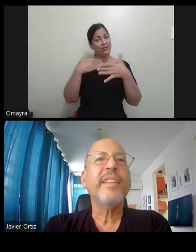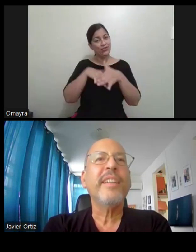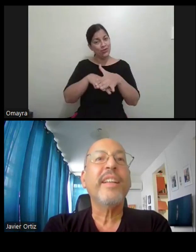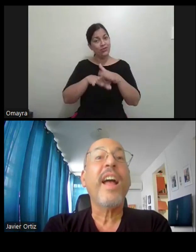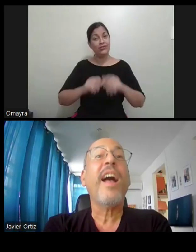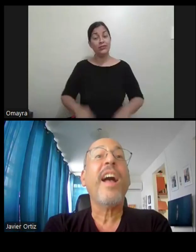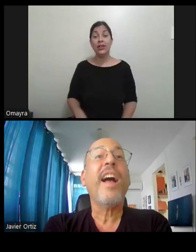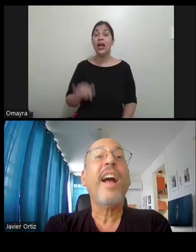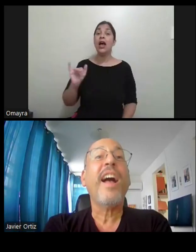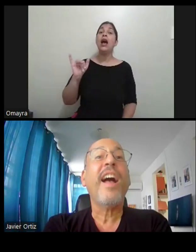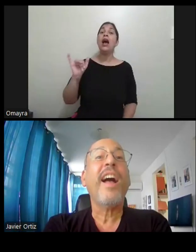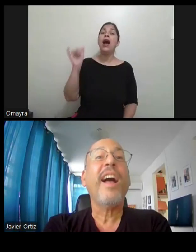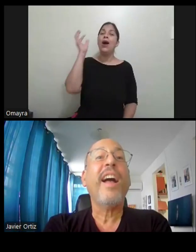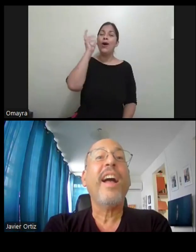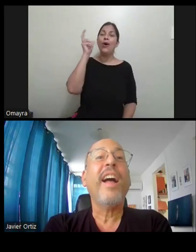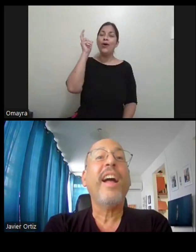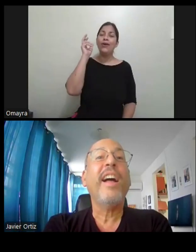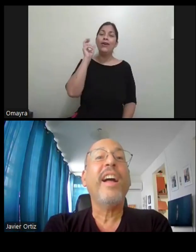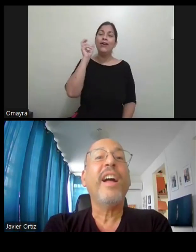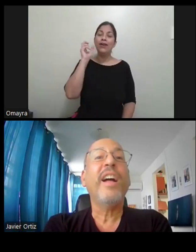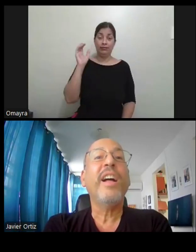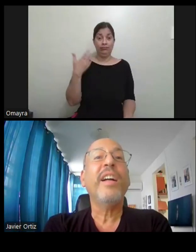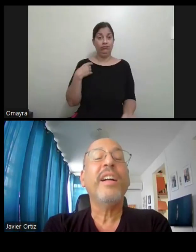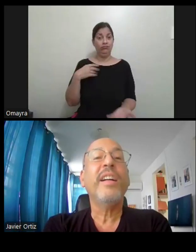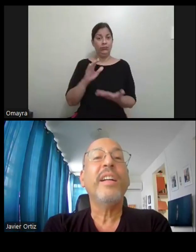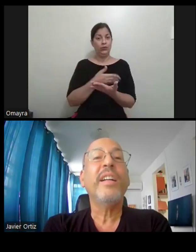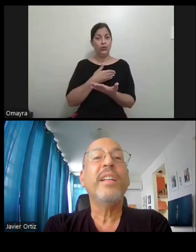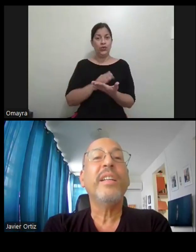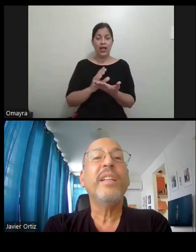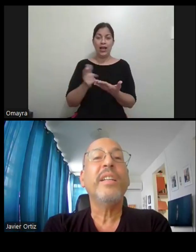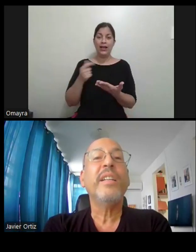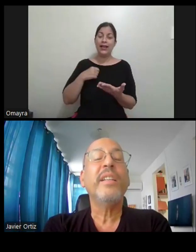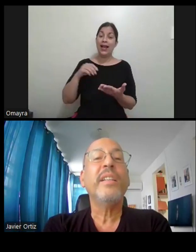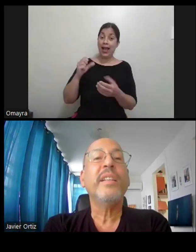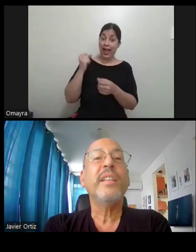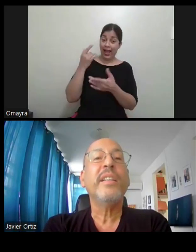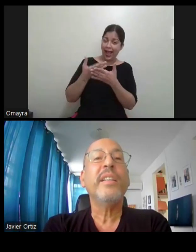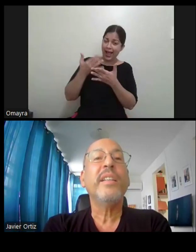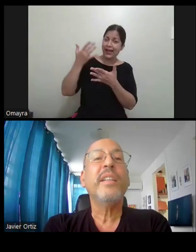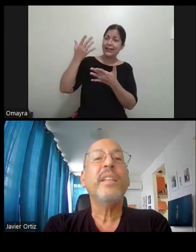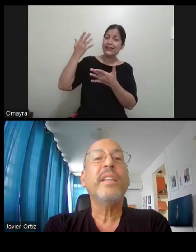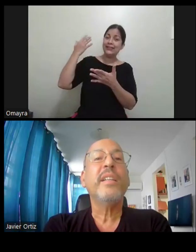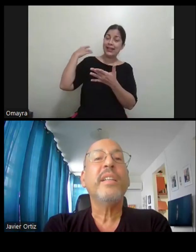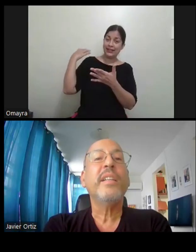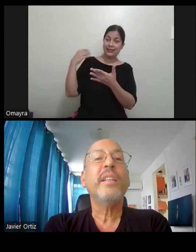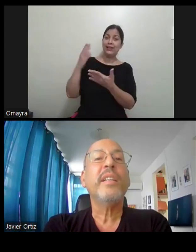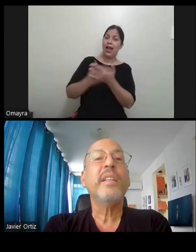Ok. Es un instrumento basado en un instrumento ancestral que es el hand drum, que viene de India, allá de Asia,